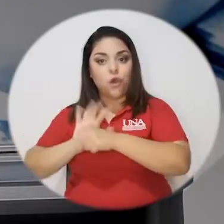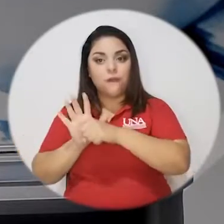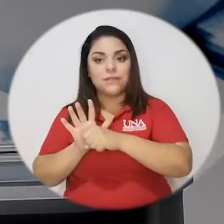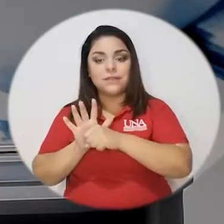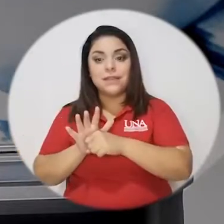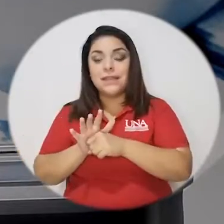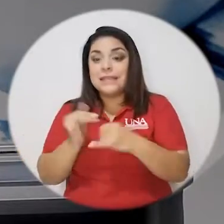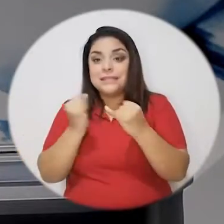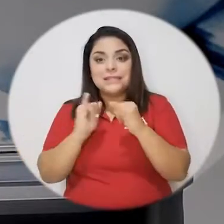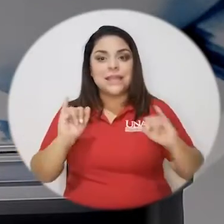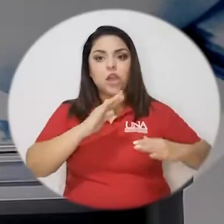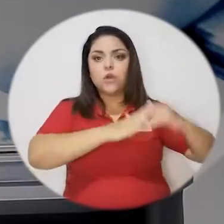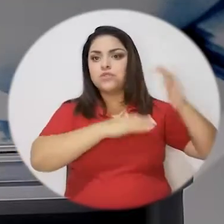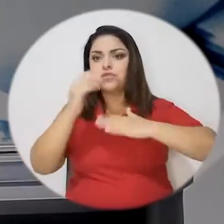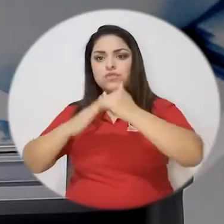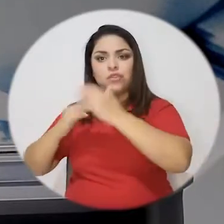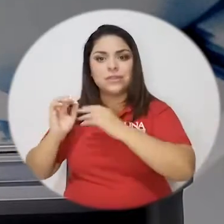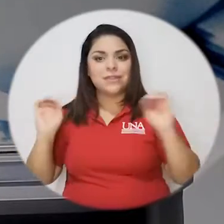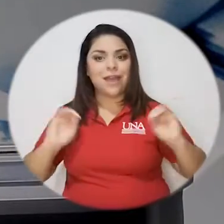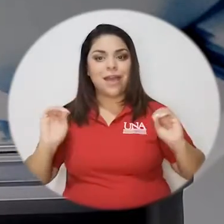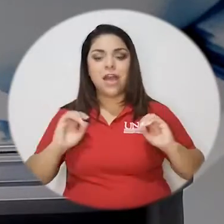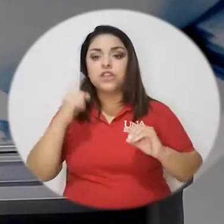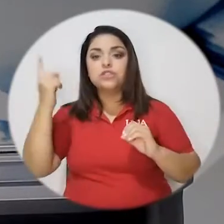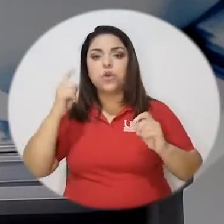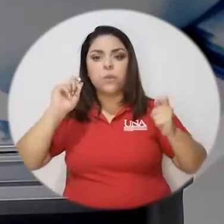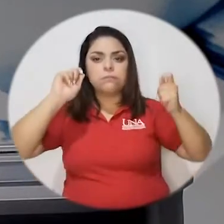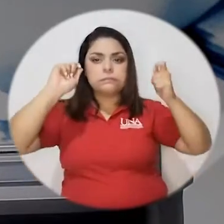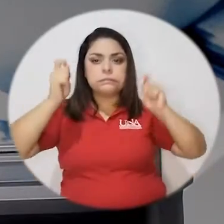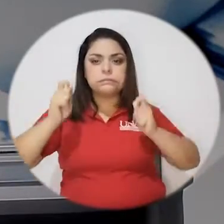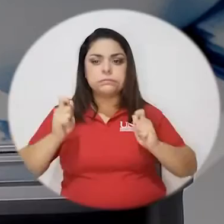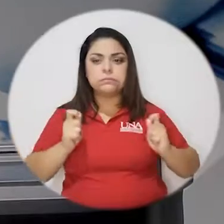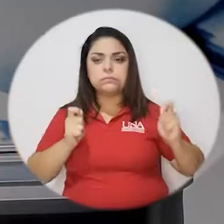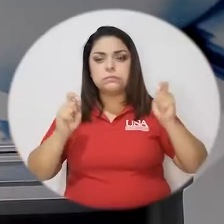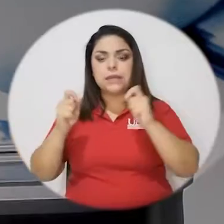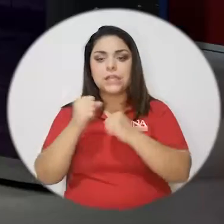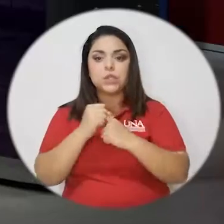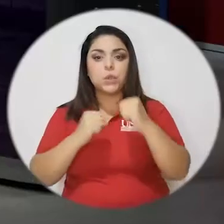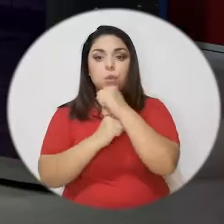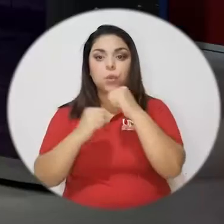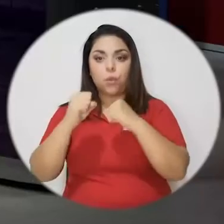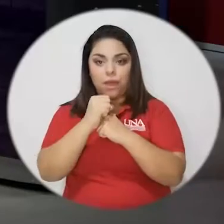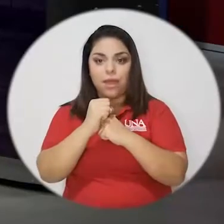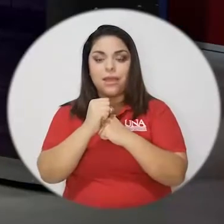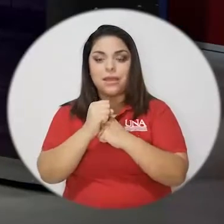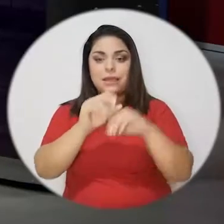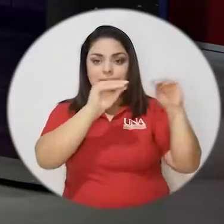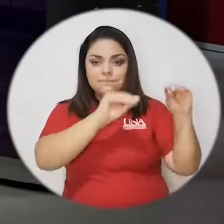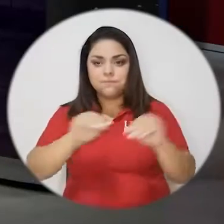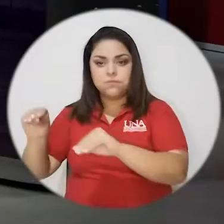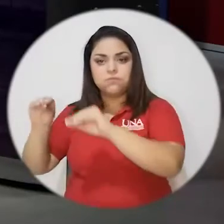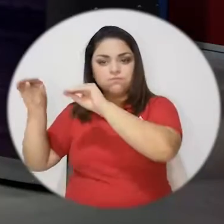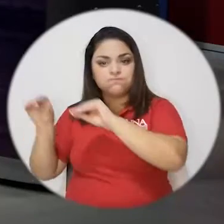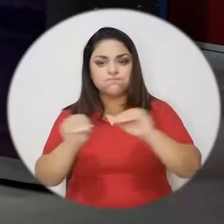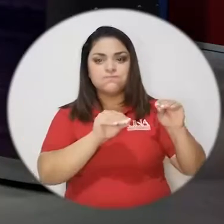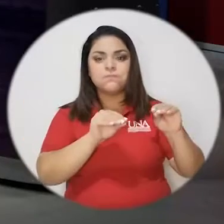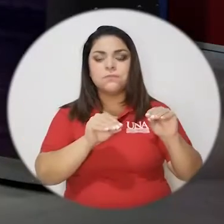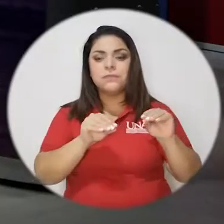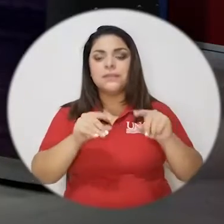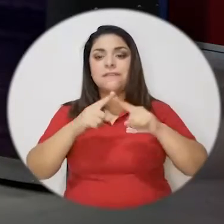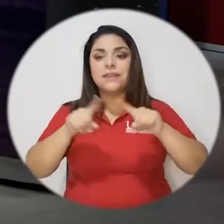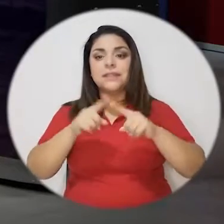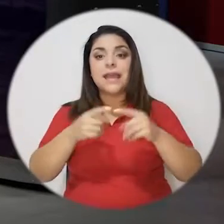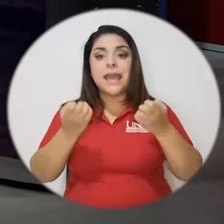para atender pacientes COVID, sin Sí. construir un metro cuadrado. Lo que hizo fue una modificación de su estructura,